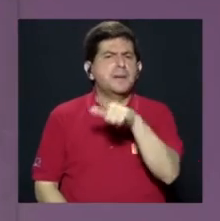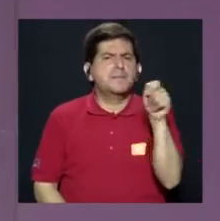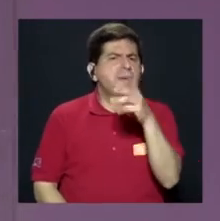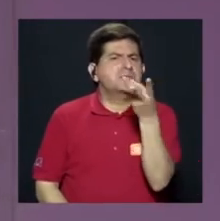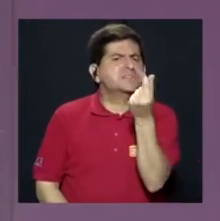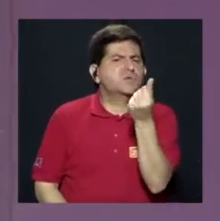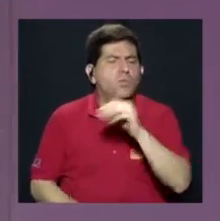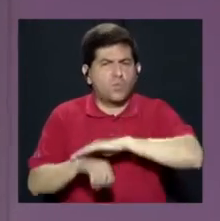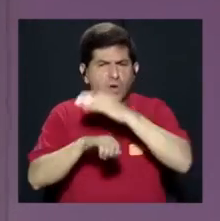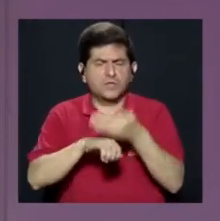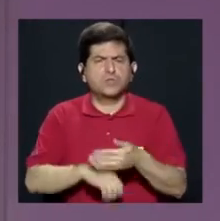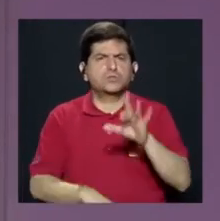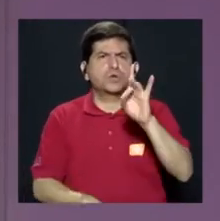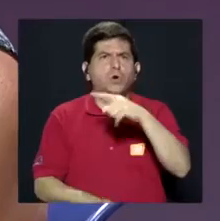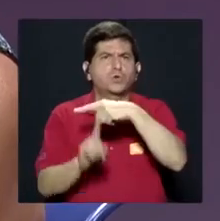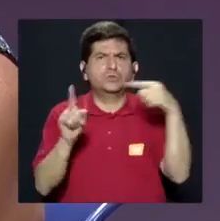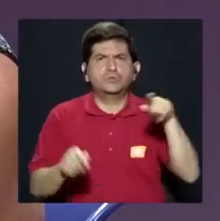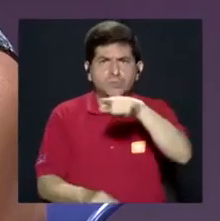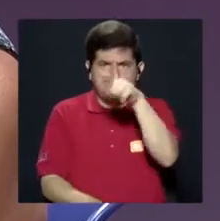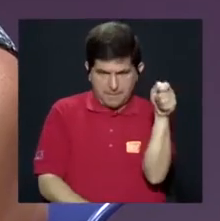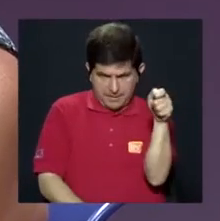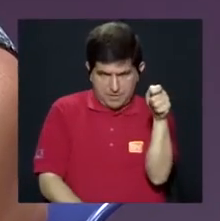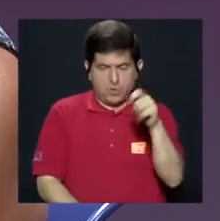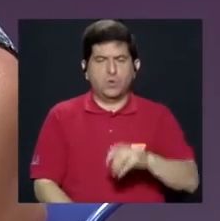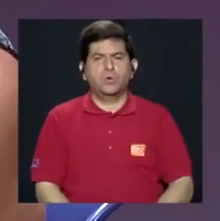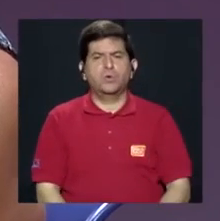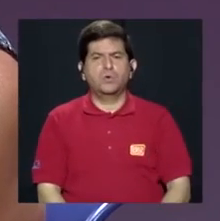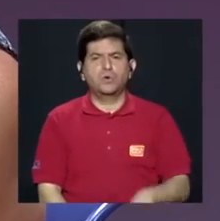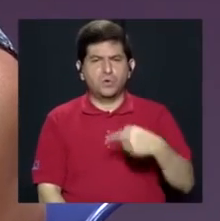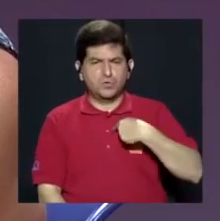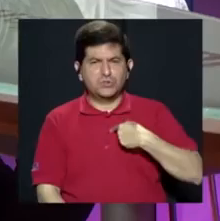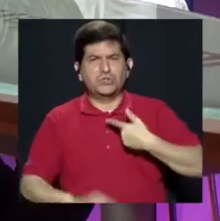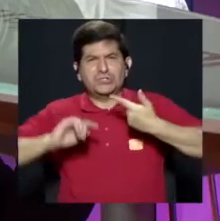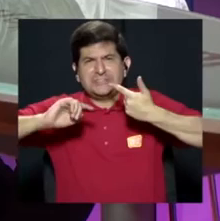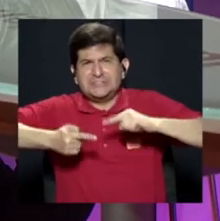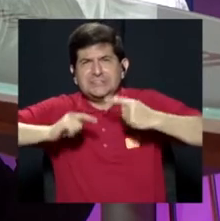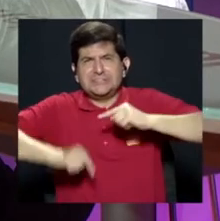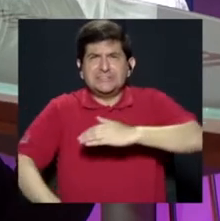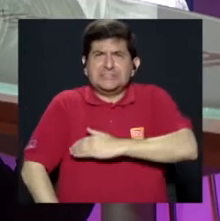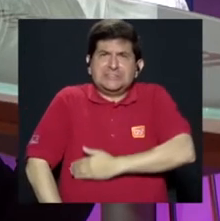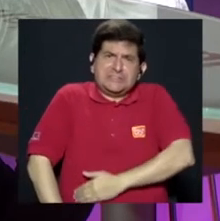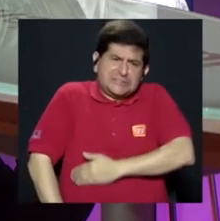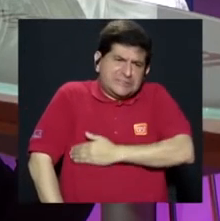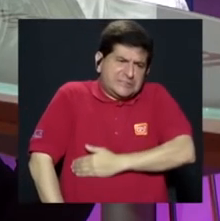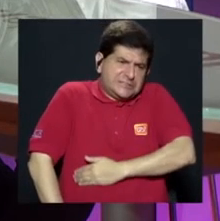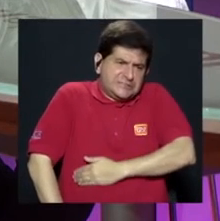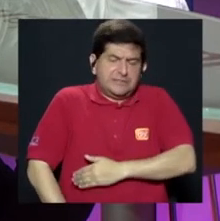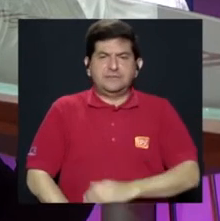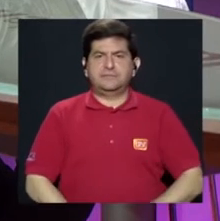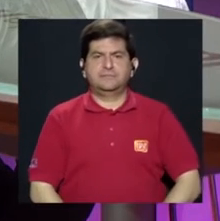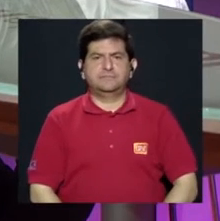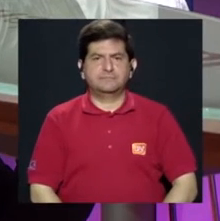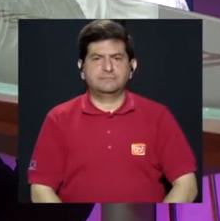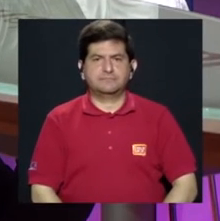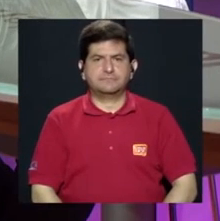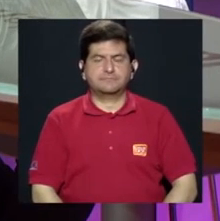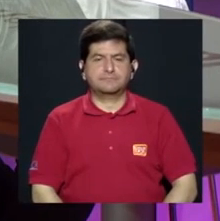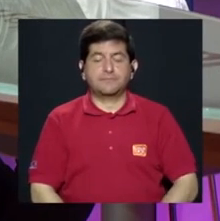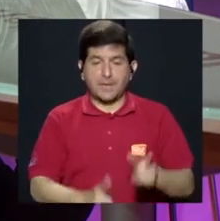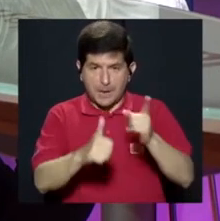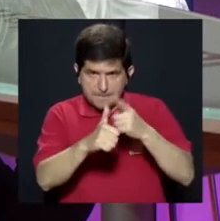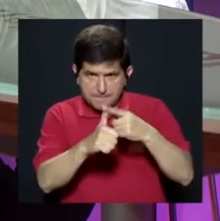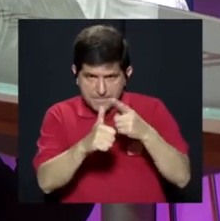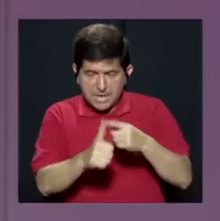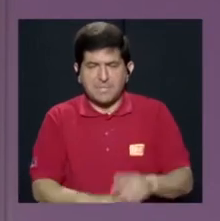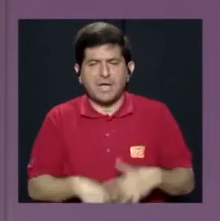yo tenía 8 meses y medio. Llevaba un fuerte dolor al costado derecho. Y primero llegué